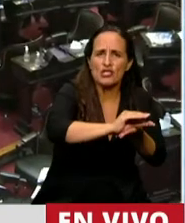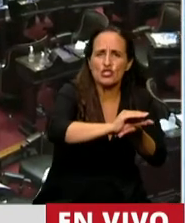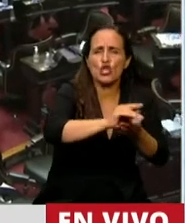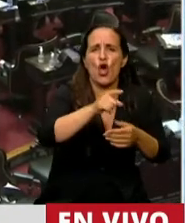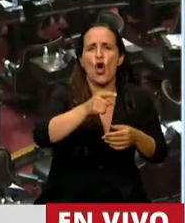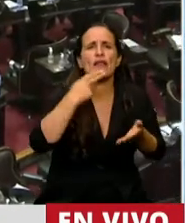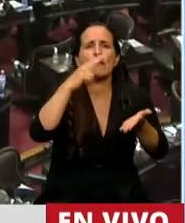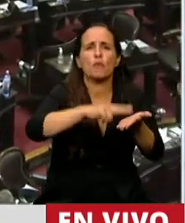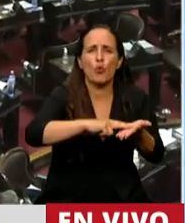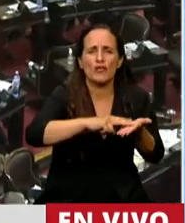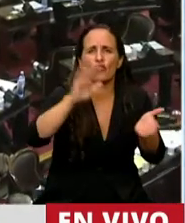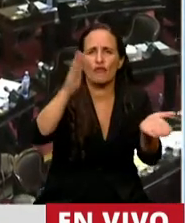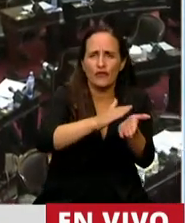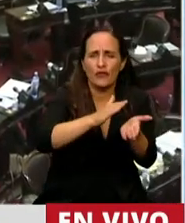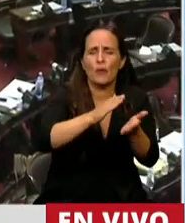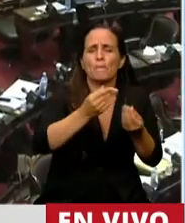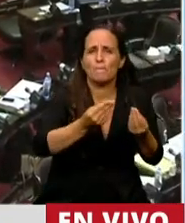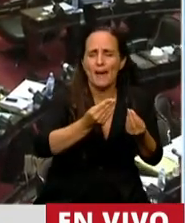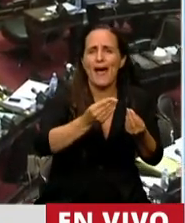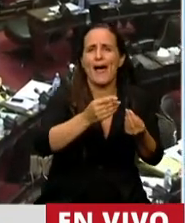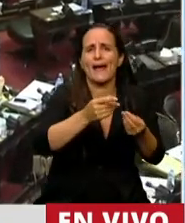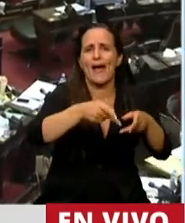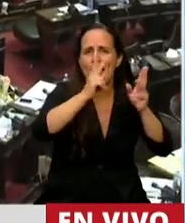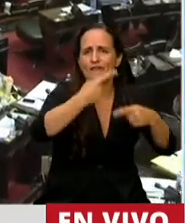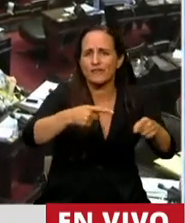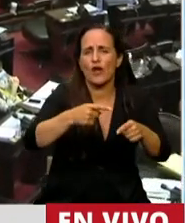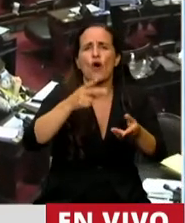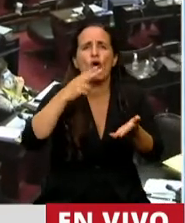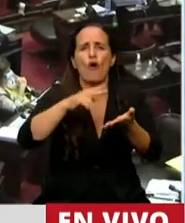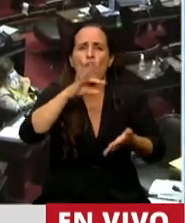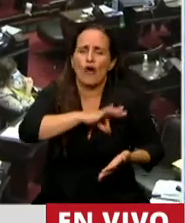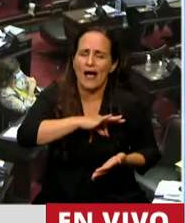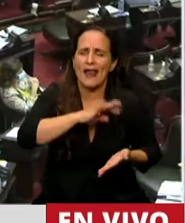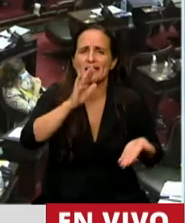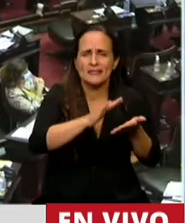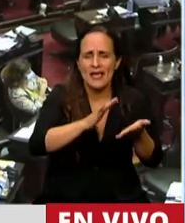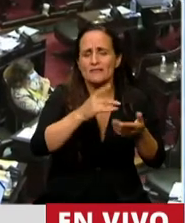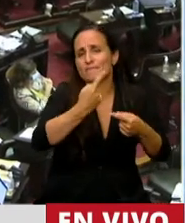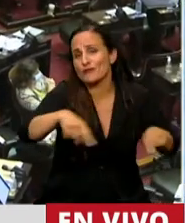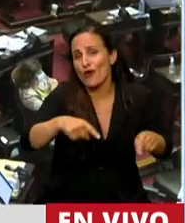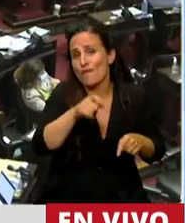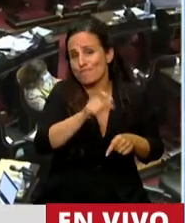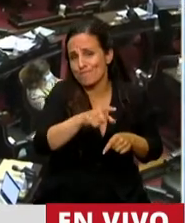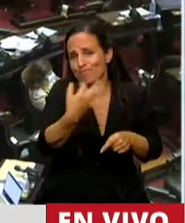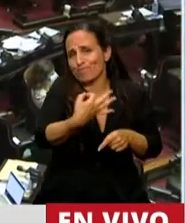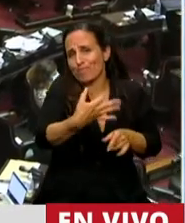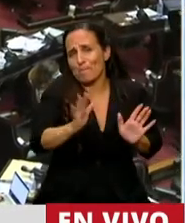diferimiento de impuestos para la transferencia de inmuebles o ganancias, según sea el caso, son los instrumentos